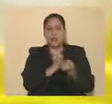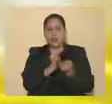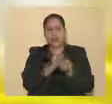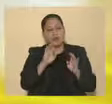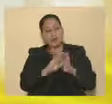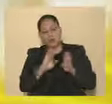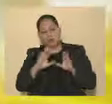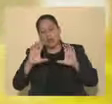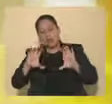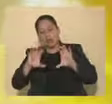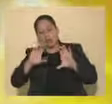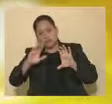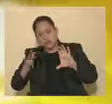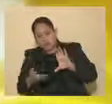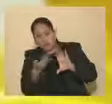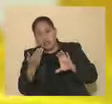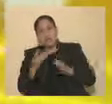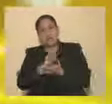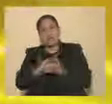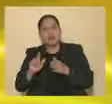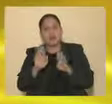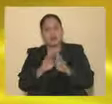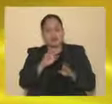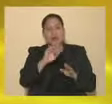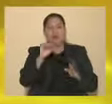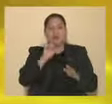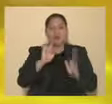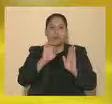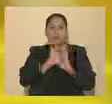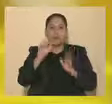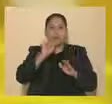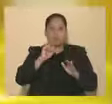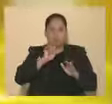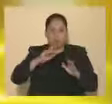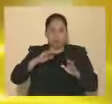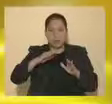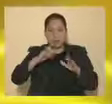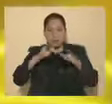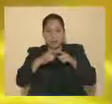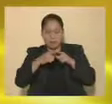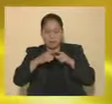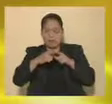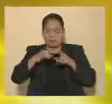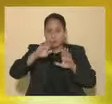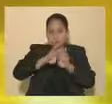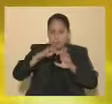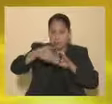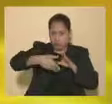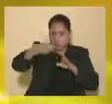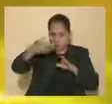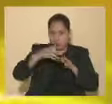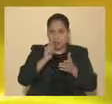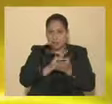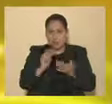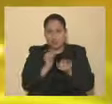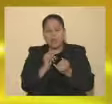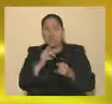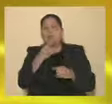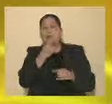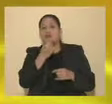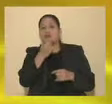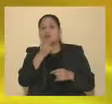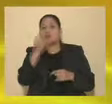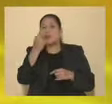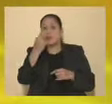ellos limpien sus órganos sexuales, ¿no? Las niñas de adelante hacia atrás, los niños poder también limpiar, por ejemplo, las gotitas de orina que pueden